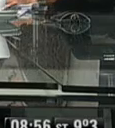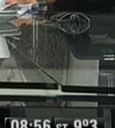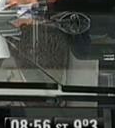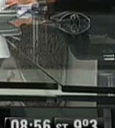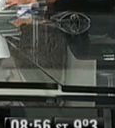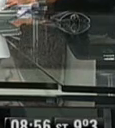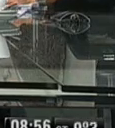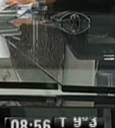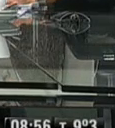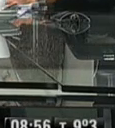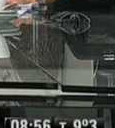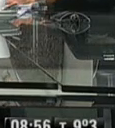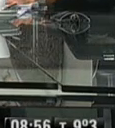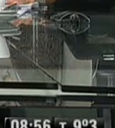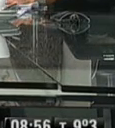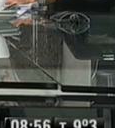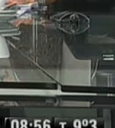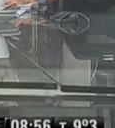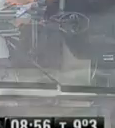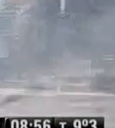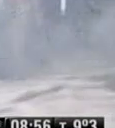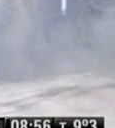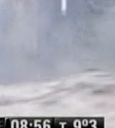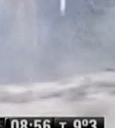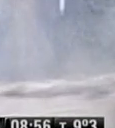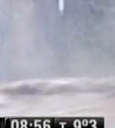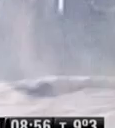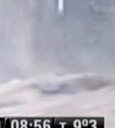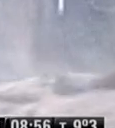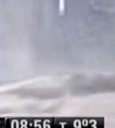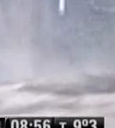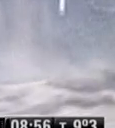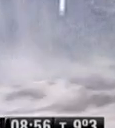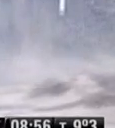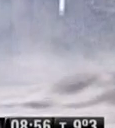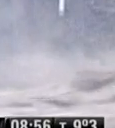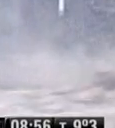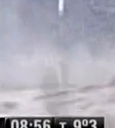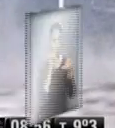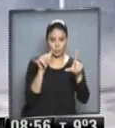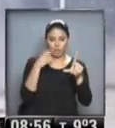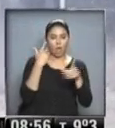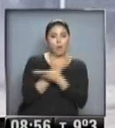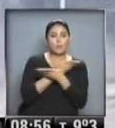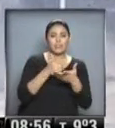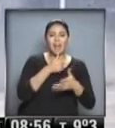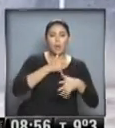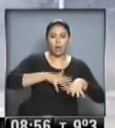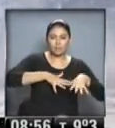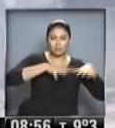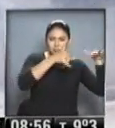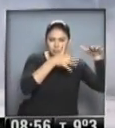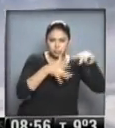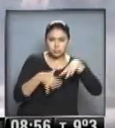Al menos 77 personas murieron por las inundaciones en la India. Estas imágenes muestran la ferocidad de las aguas,